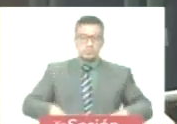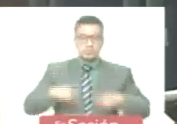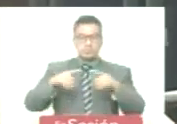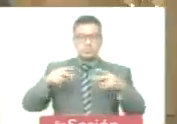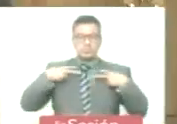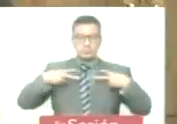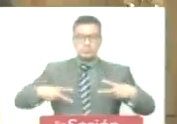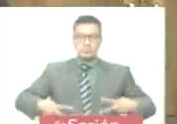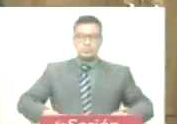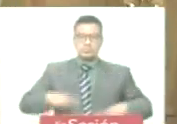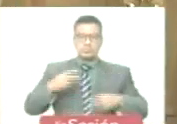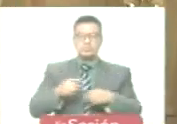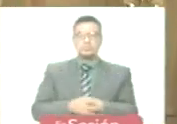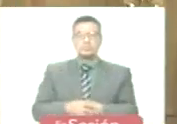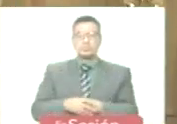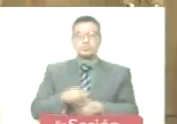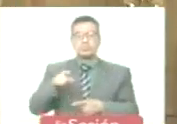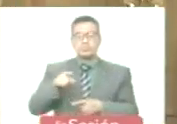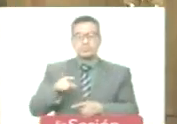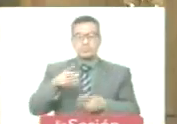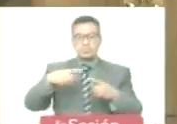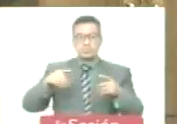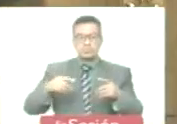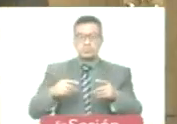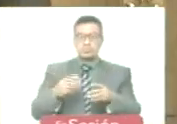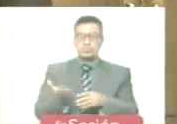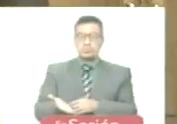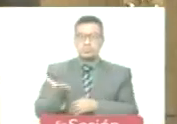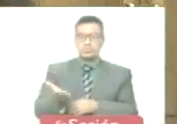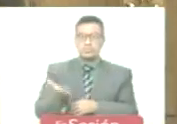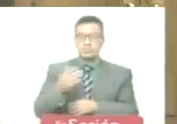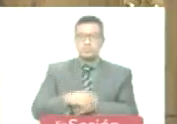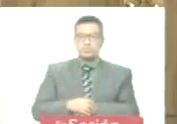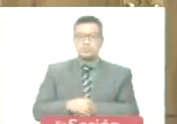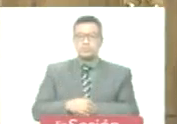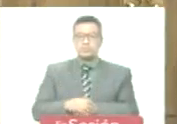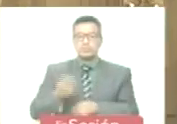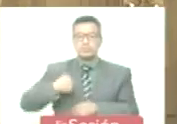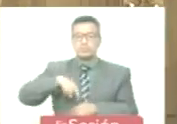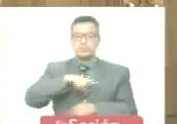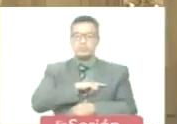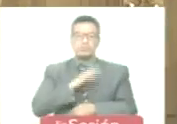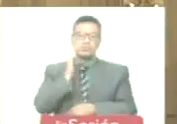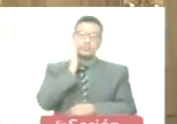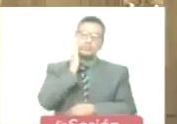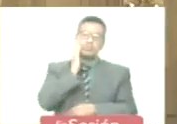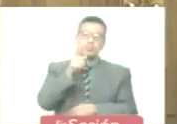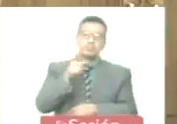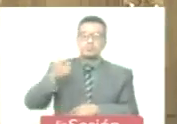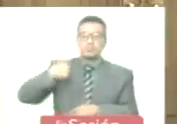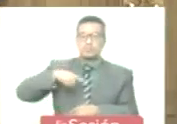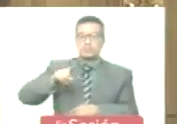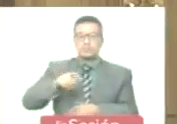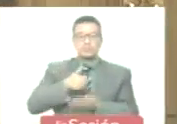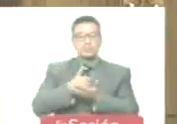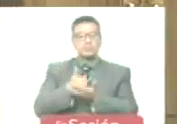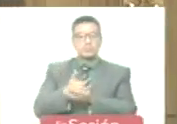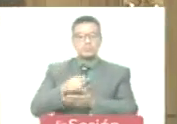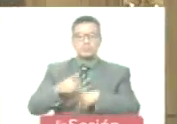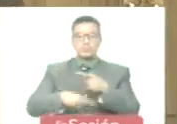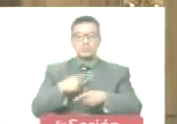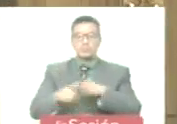vida y sobre todo el derecho fundamental de nuestras madres en tener y colaborar con el